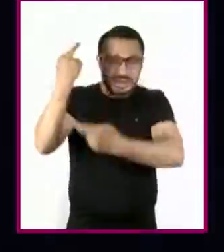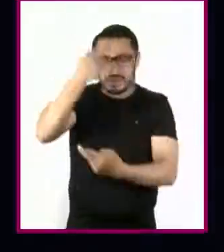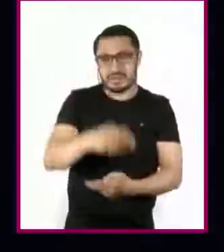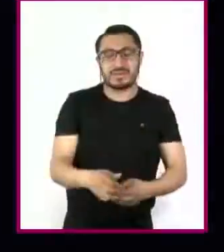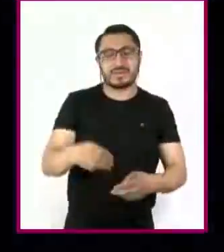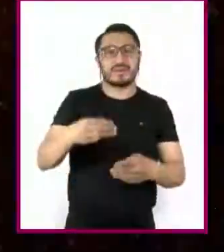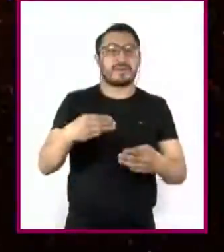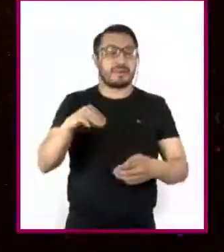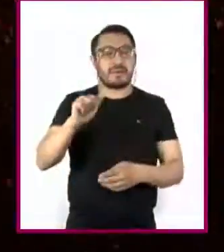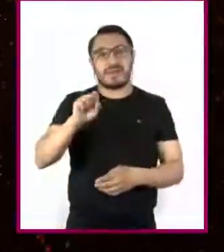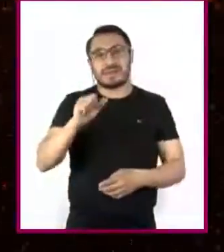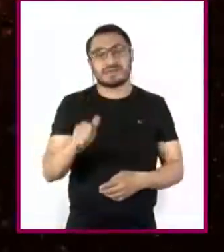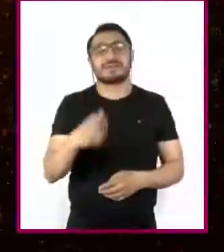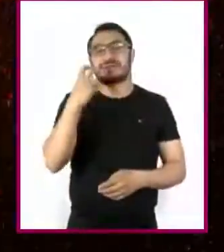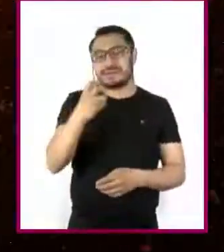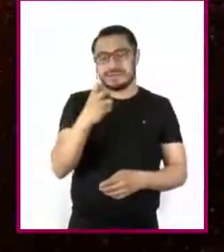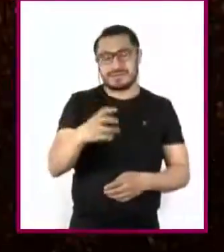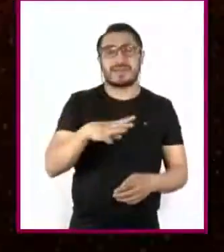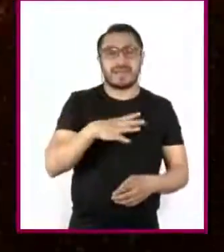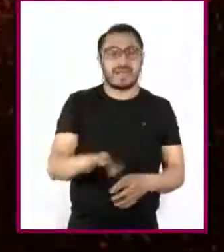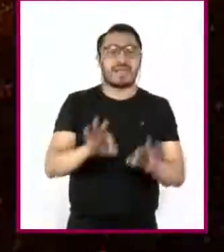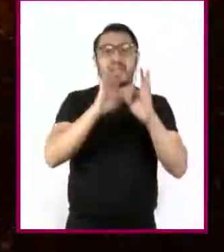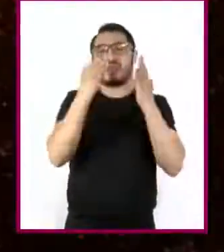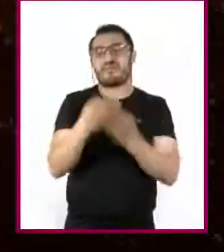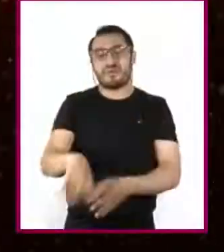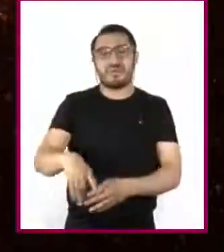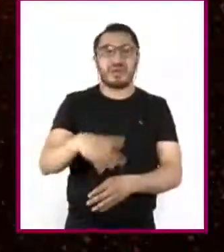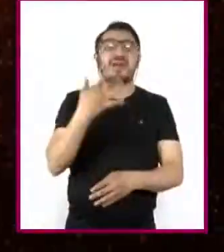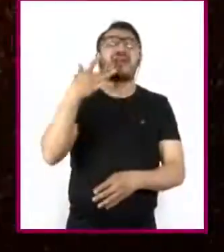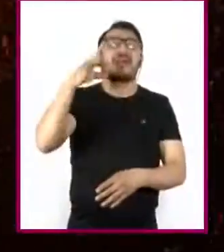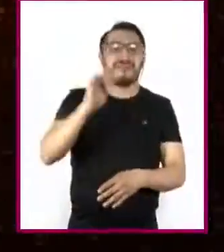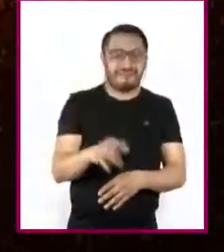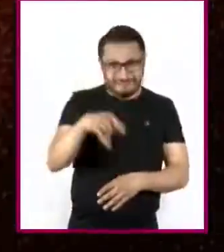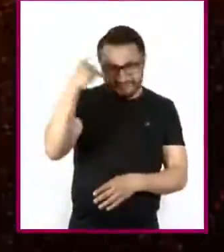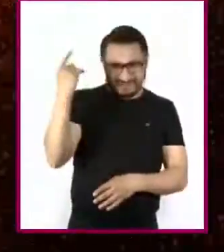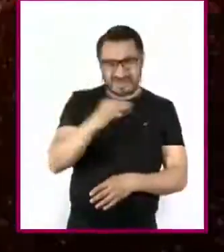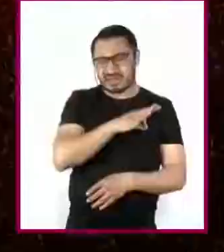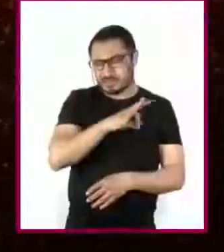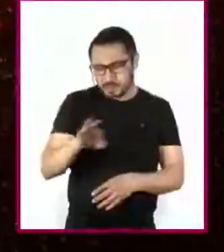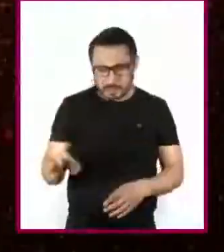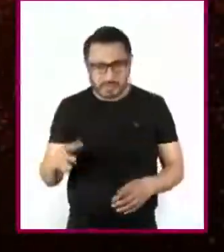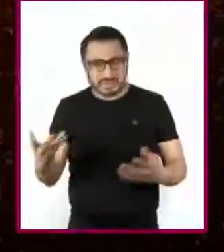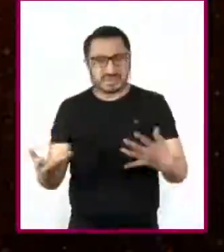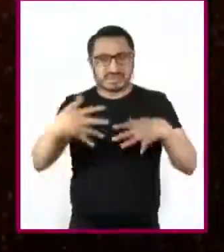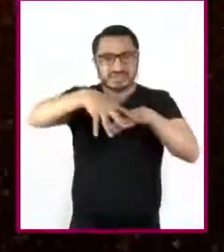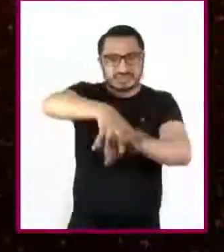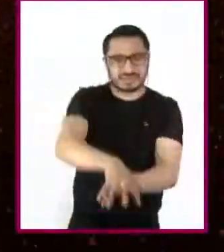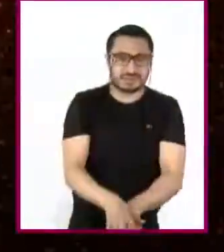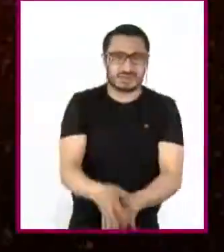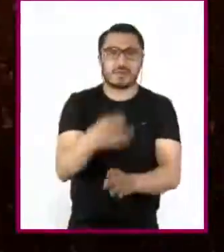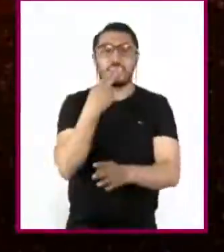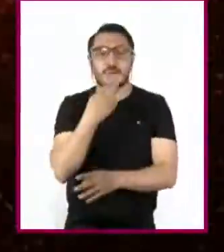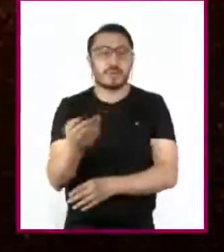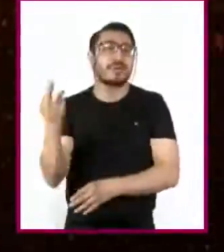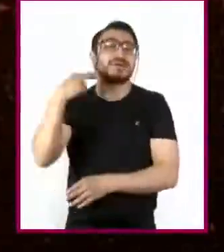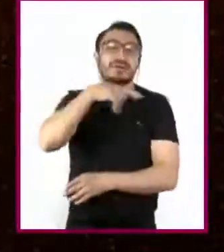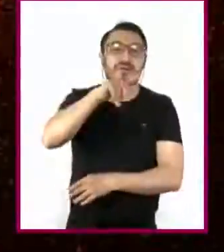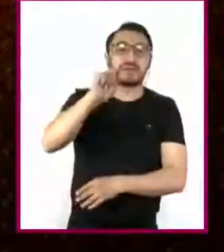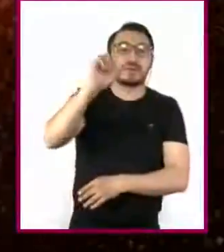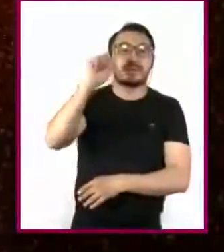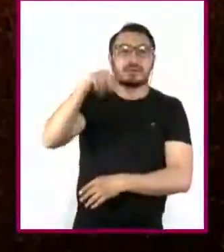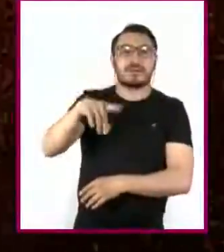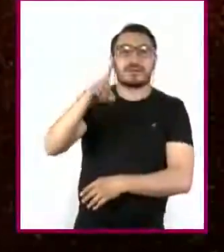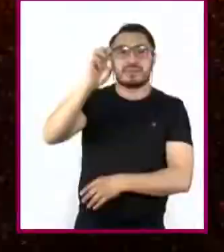la espectrometría de masas es una técnica muy sensible, se suele complementar con el uso de un acelerador tándem que